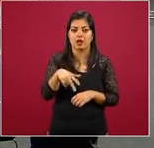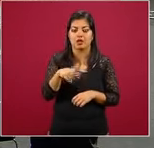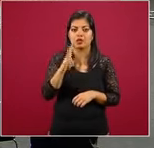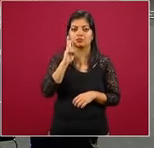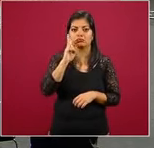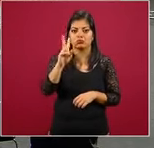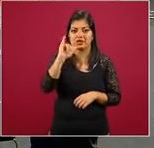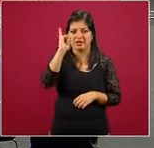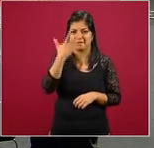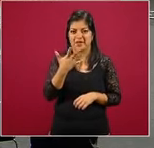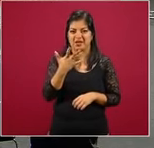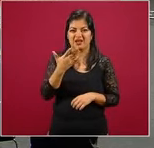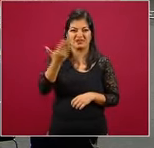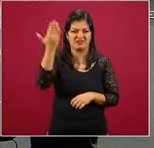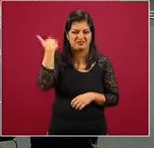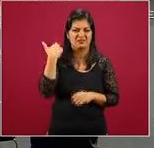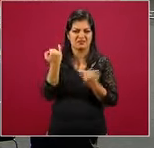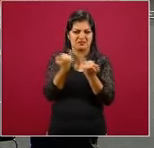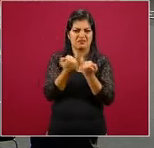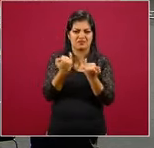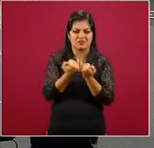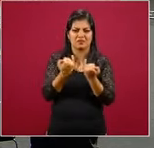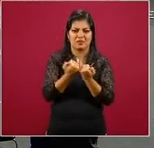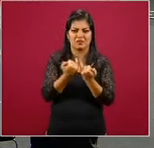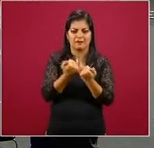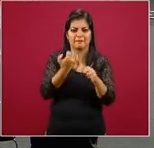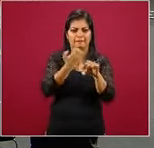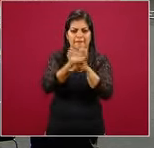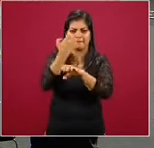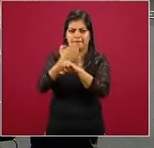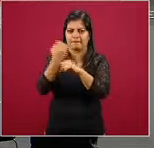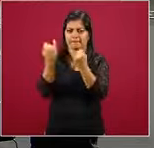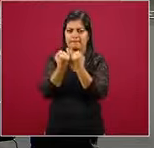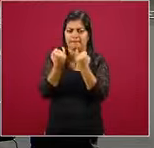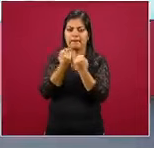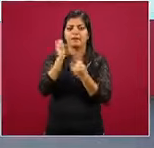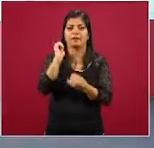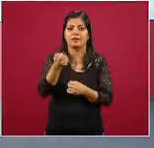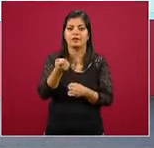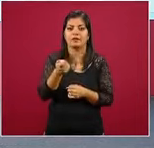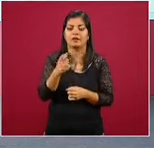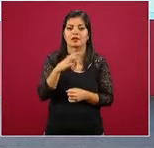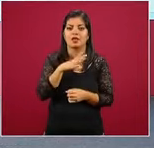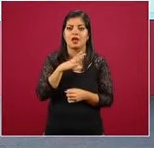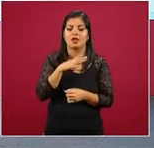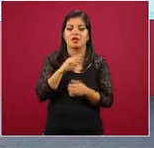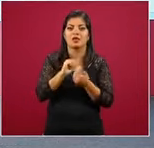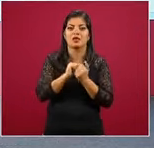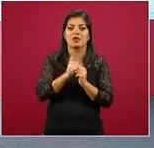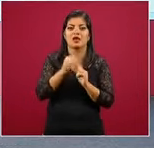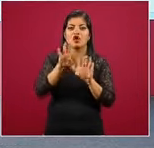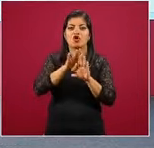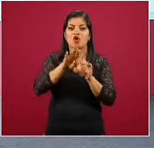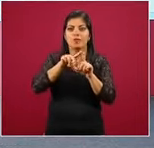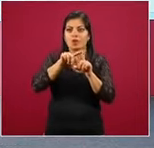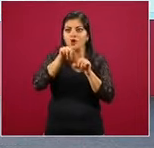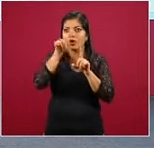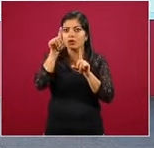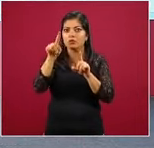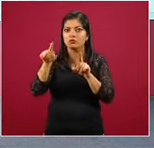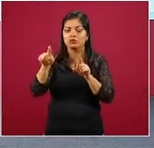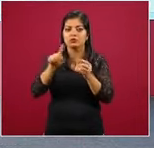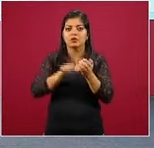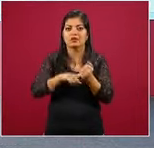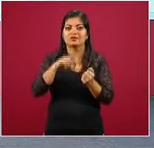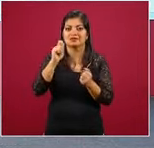una imagen que ya la habíamos visto también en otros estados de la República, que es esta tendencia tipo meseta, una estabilidad todavía en la